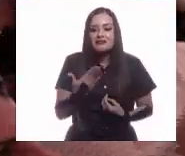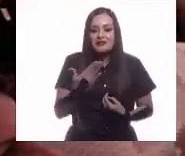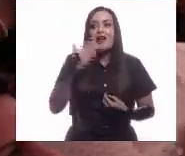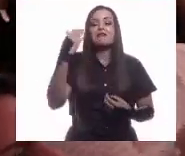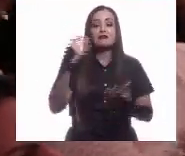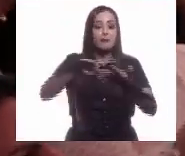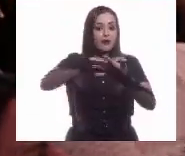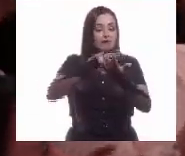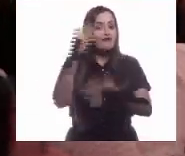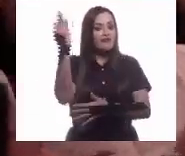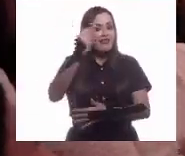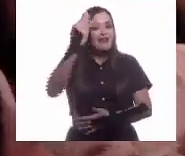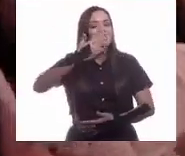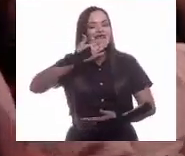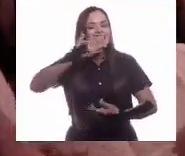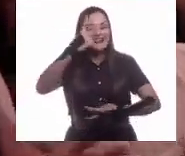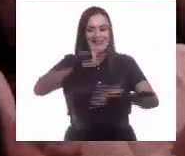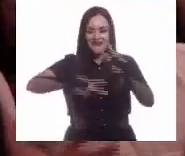tenerte aquí.